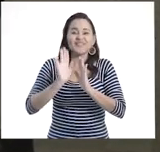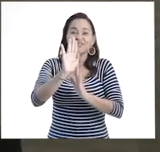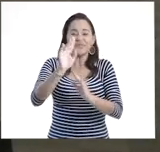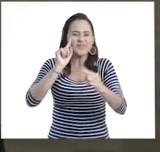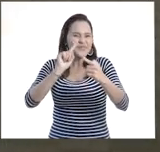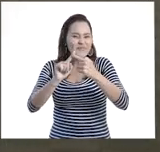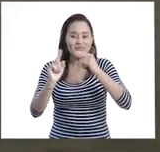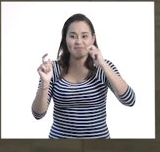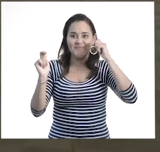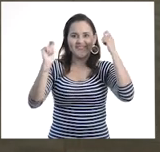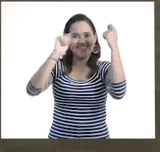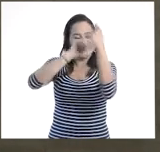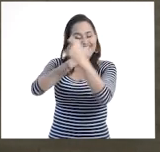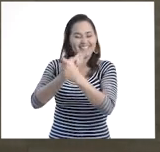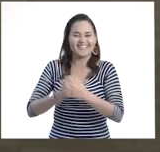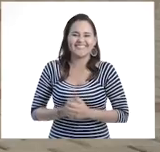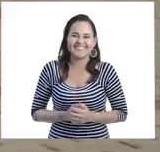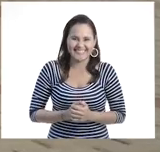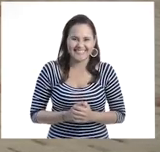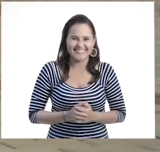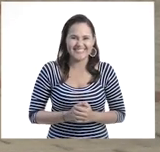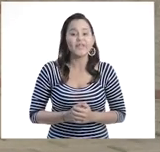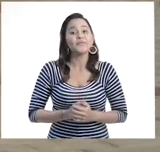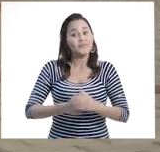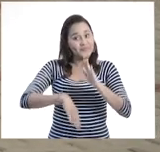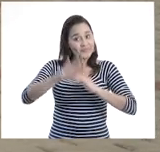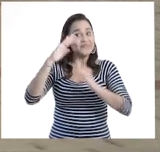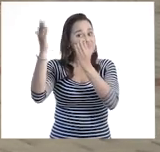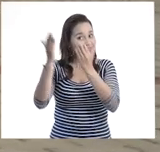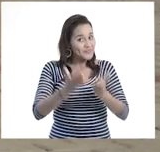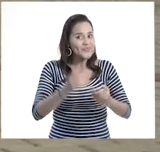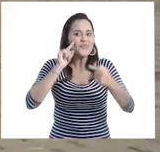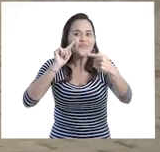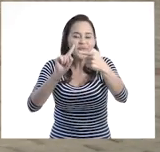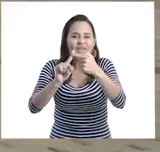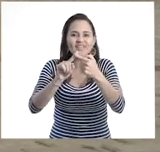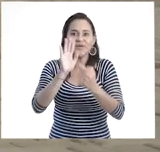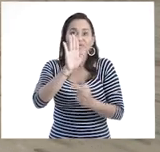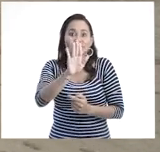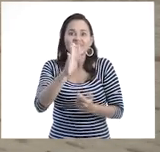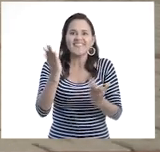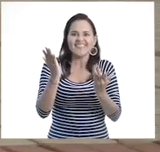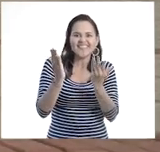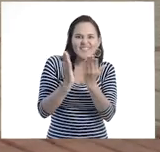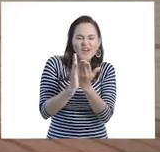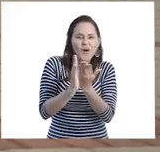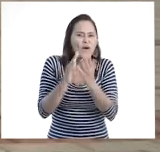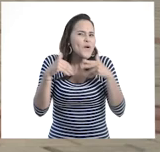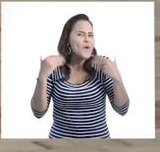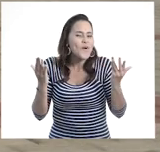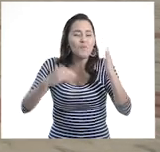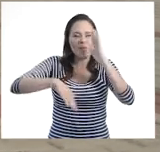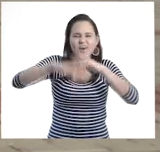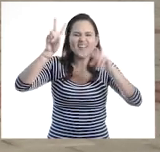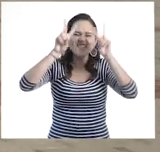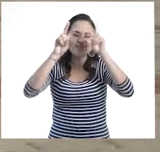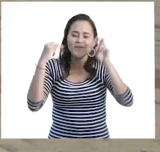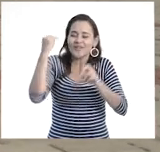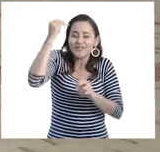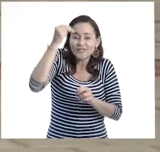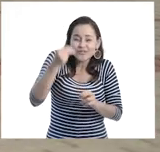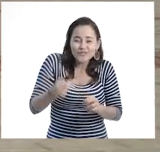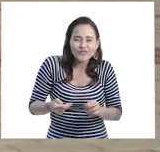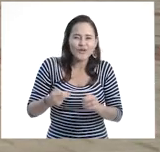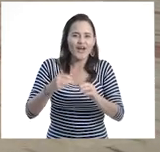multi y transmedial. Bienvenidos a Construir y Compartir en esta patria inmensa de hombres alucinados y